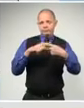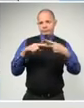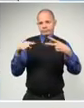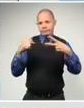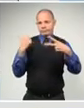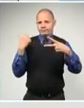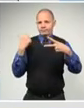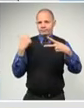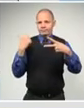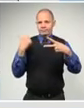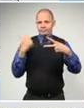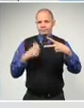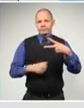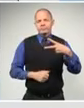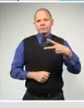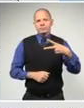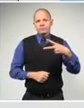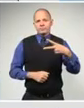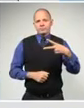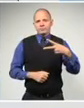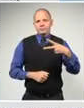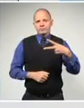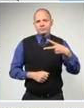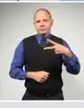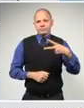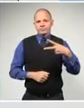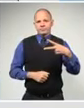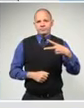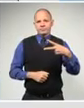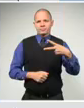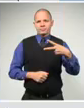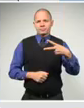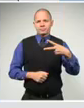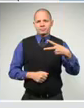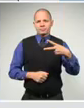COVID-19. Estamos hablando incluso de